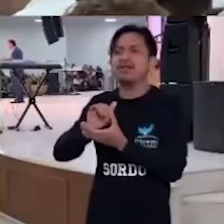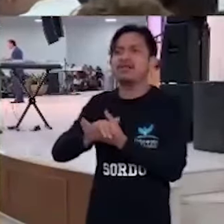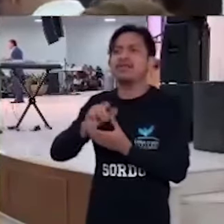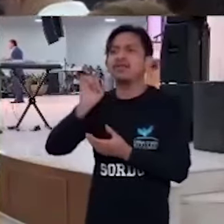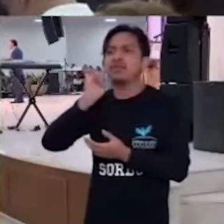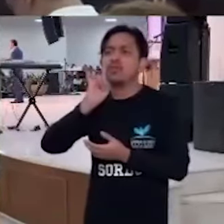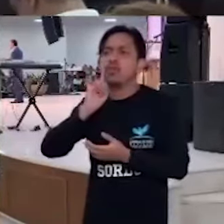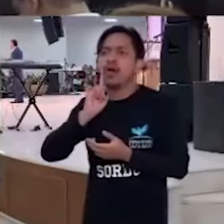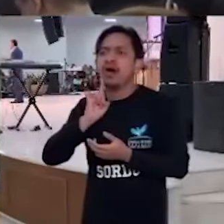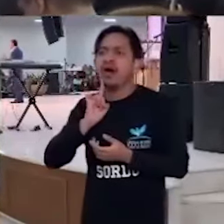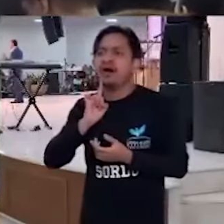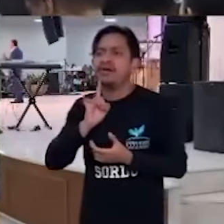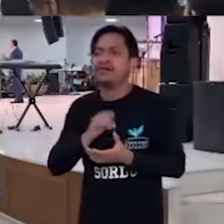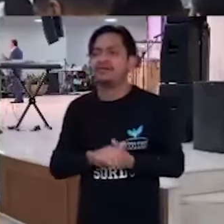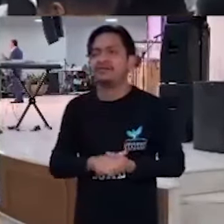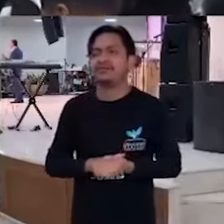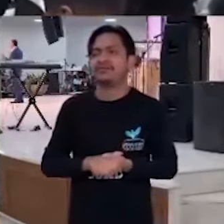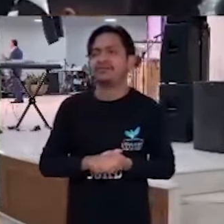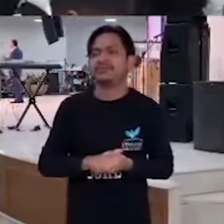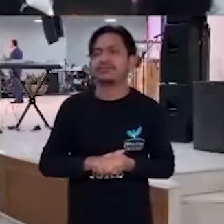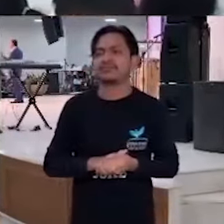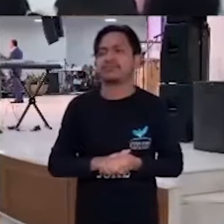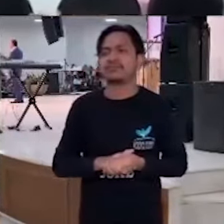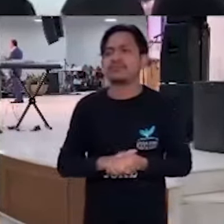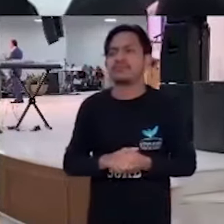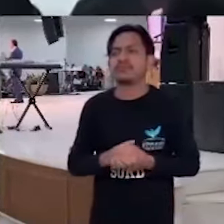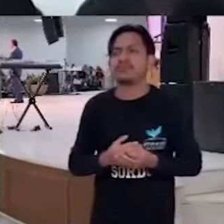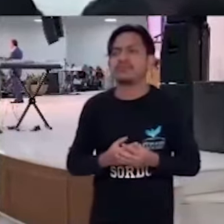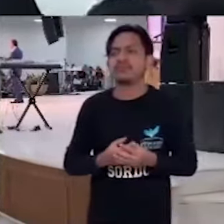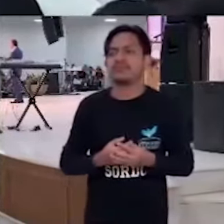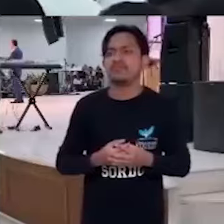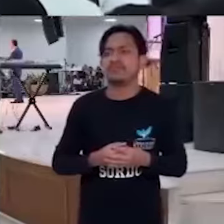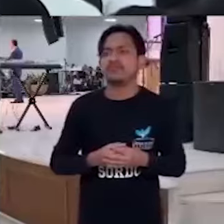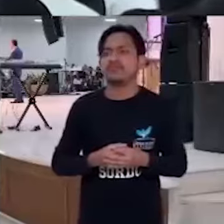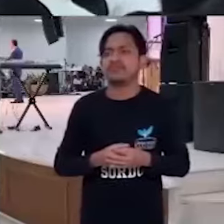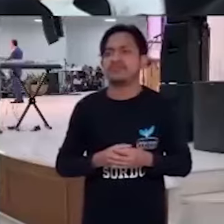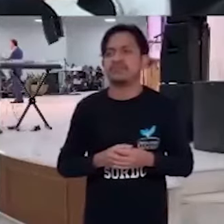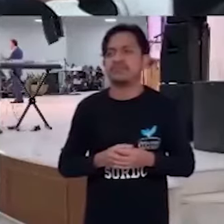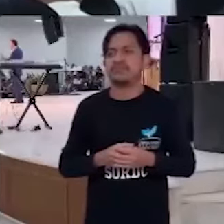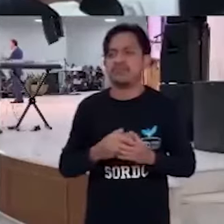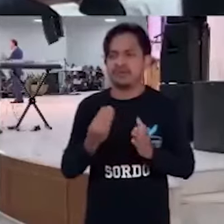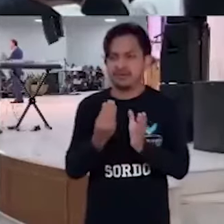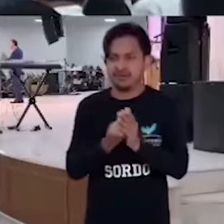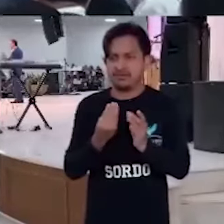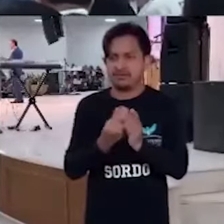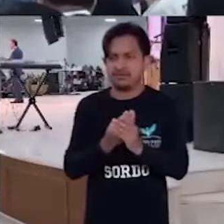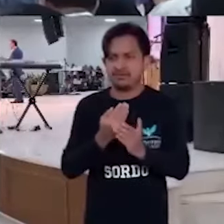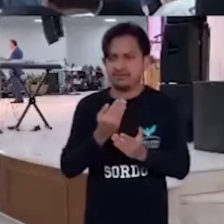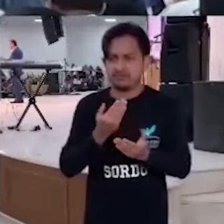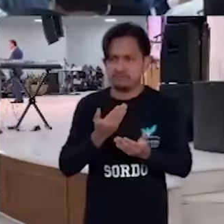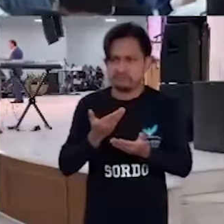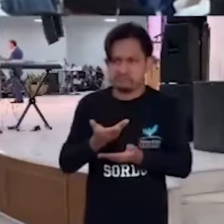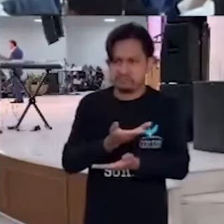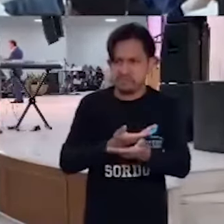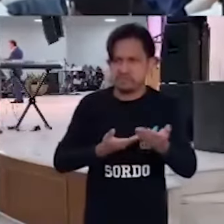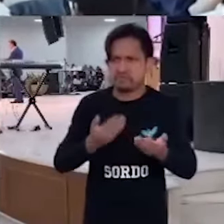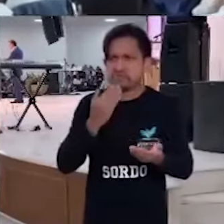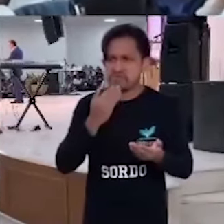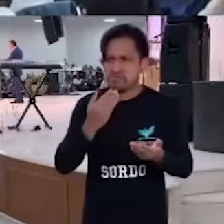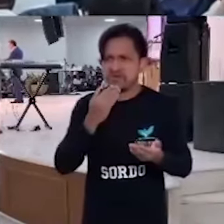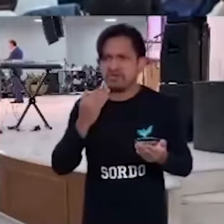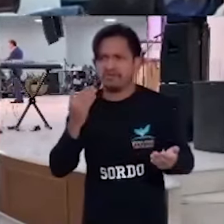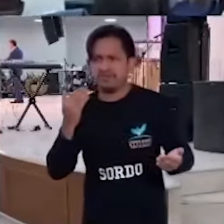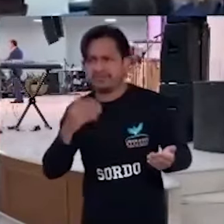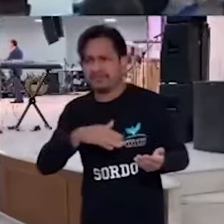esposo. Entonces vemos que la privacidad tiene un lado correcto, un lado bueno, un lado necesario. Pero la